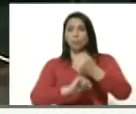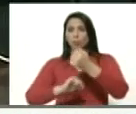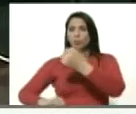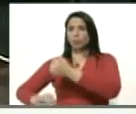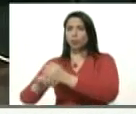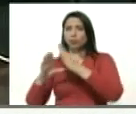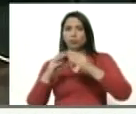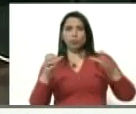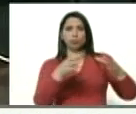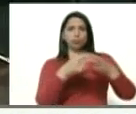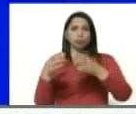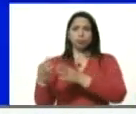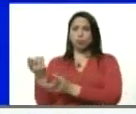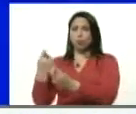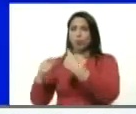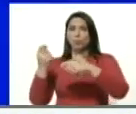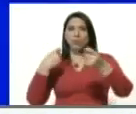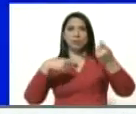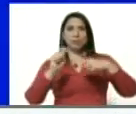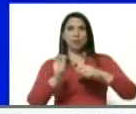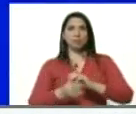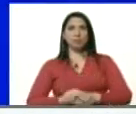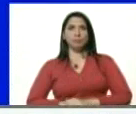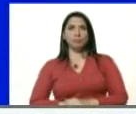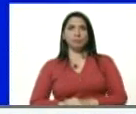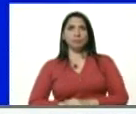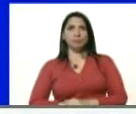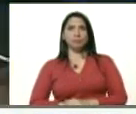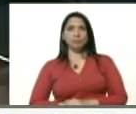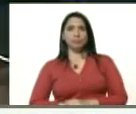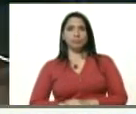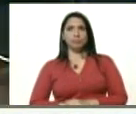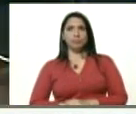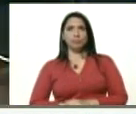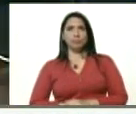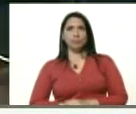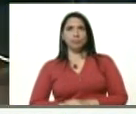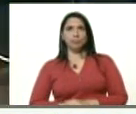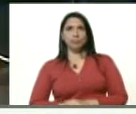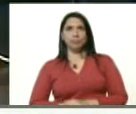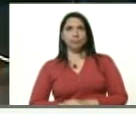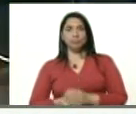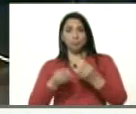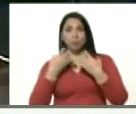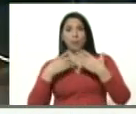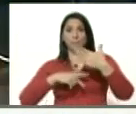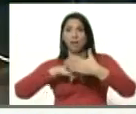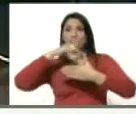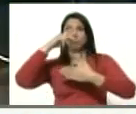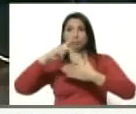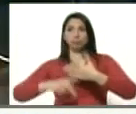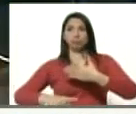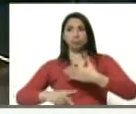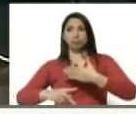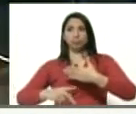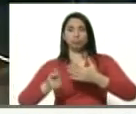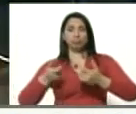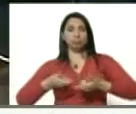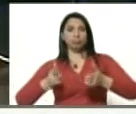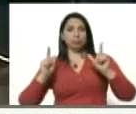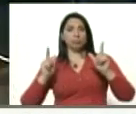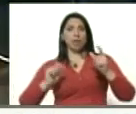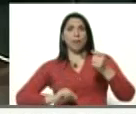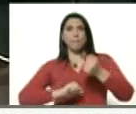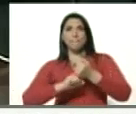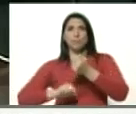todos los sectores comerciales. bueno, un plan que nos permita